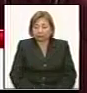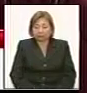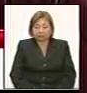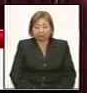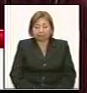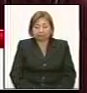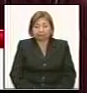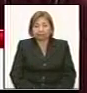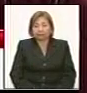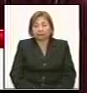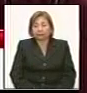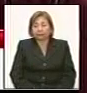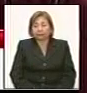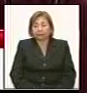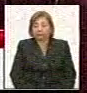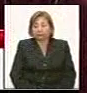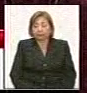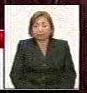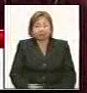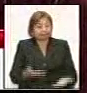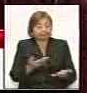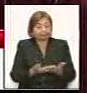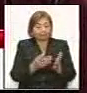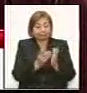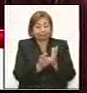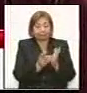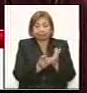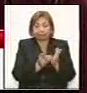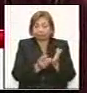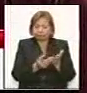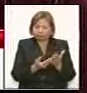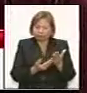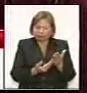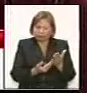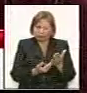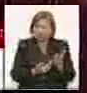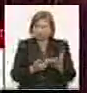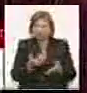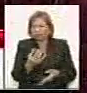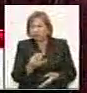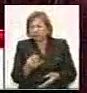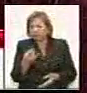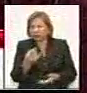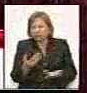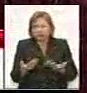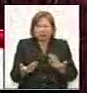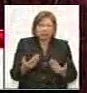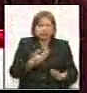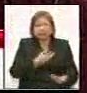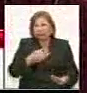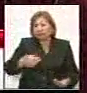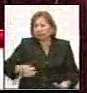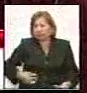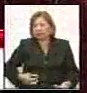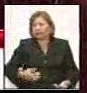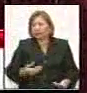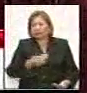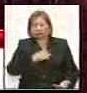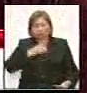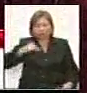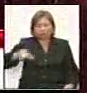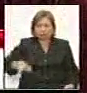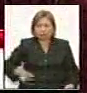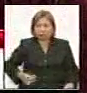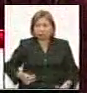asumido el diagnóstico de que están, la expresión ha utilizado el vicepresidente, el viceministro de